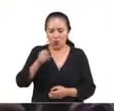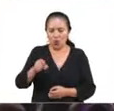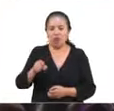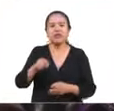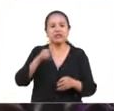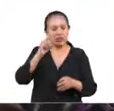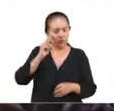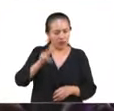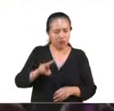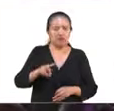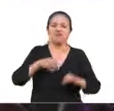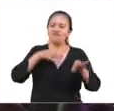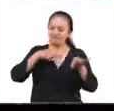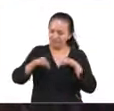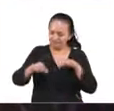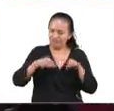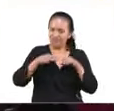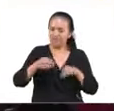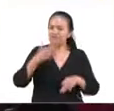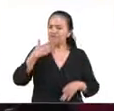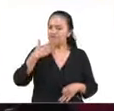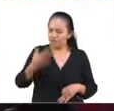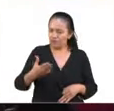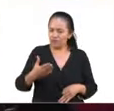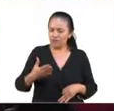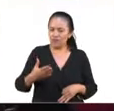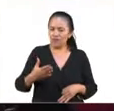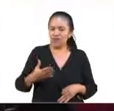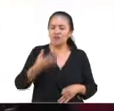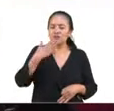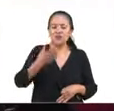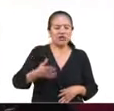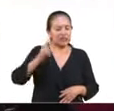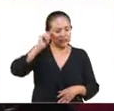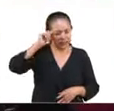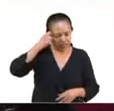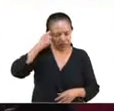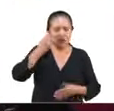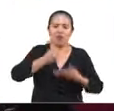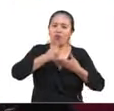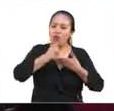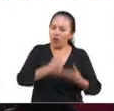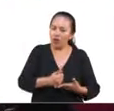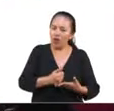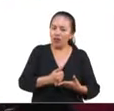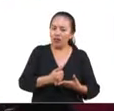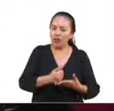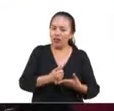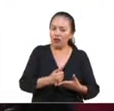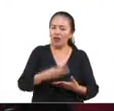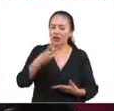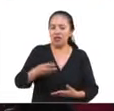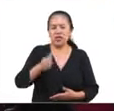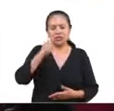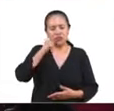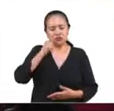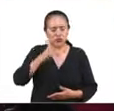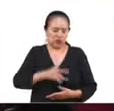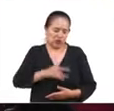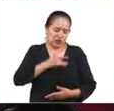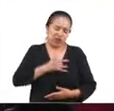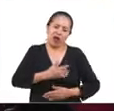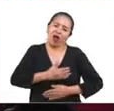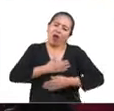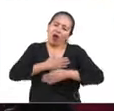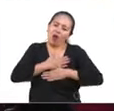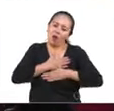haciendo valer el poder de convocación, su poder de servicio y su gran capacidad de amor y